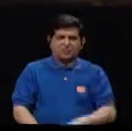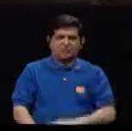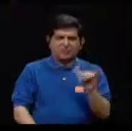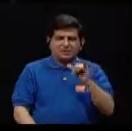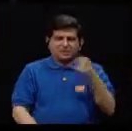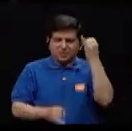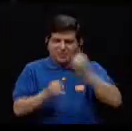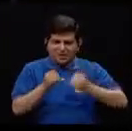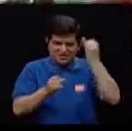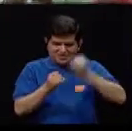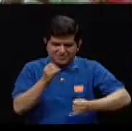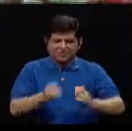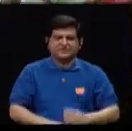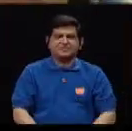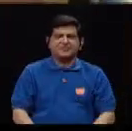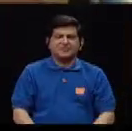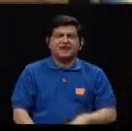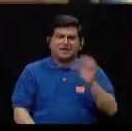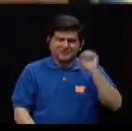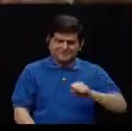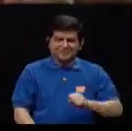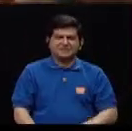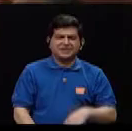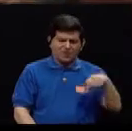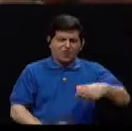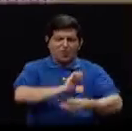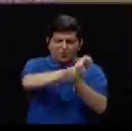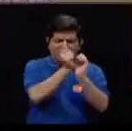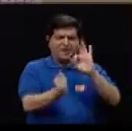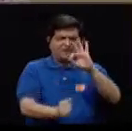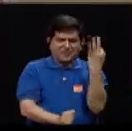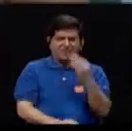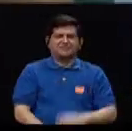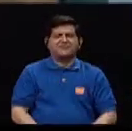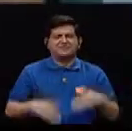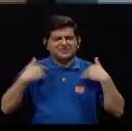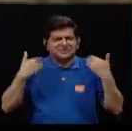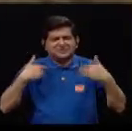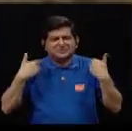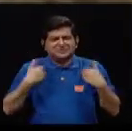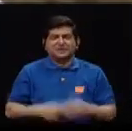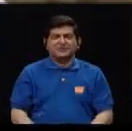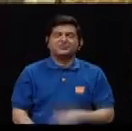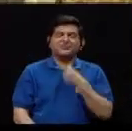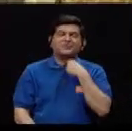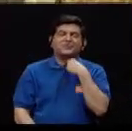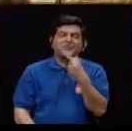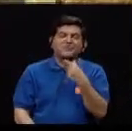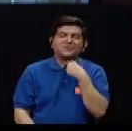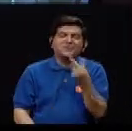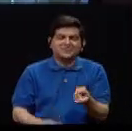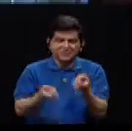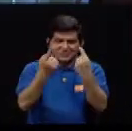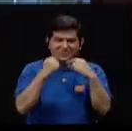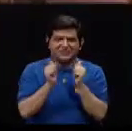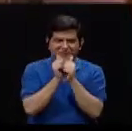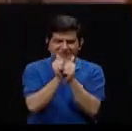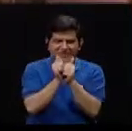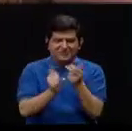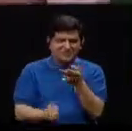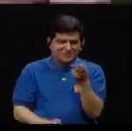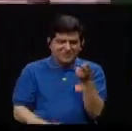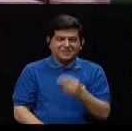ella, terminamos con imágenes de Alejandra. Exactamente, hoy variamos el formato. Así es. Sí. Estamos muy contentos. Sí, no, un gusto estar aquí con